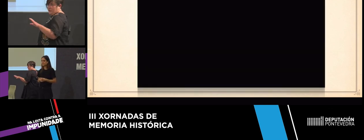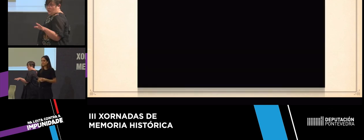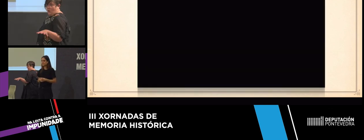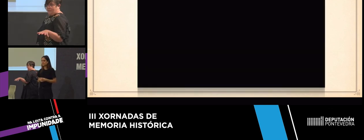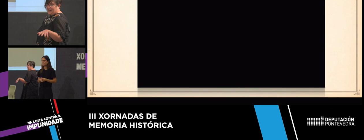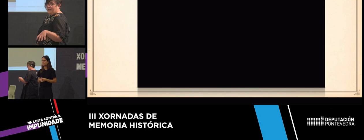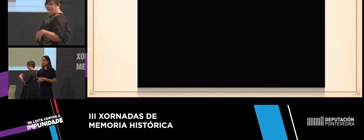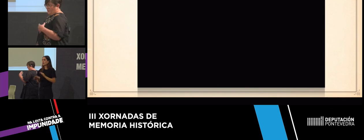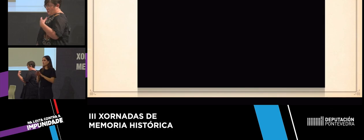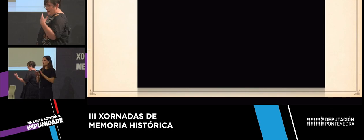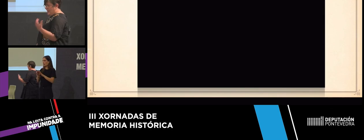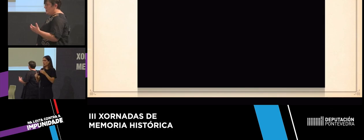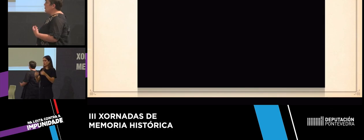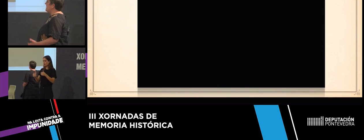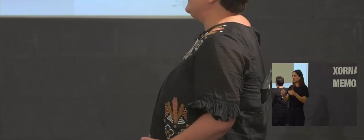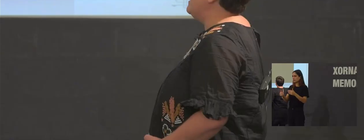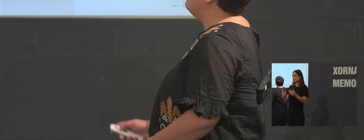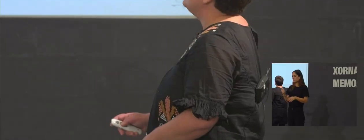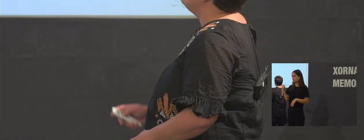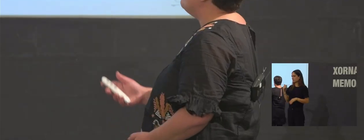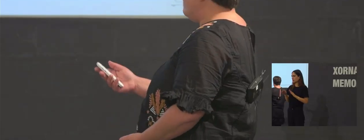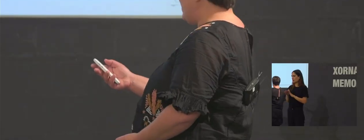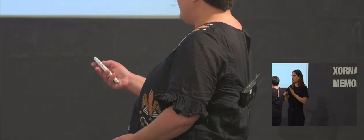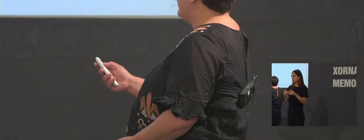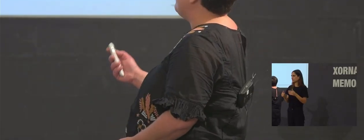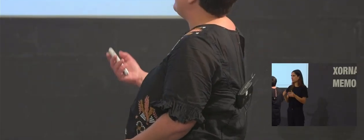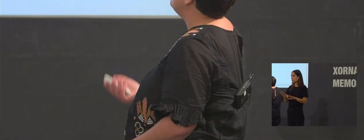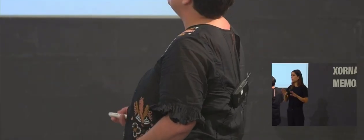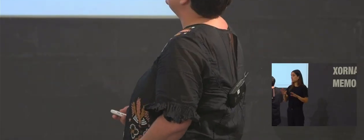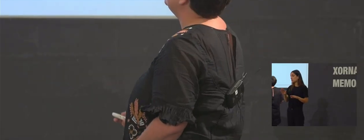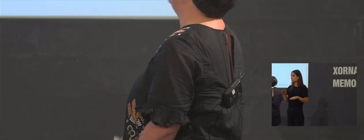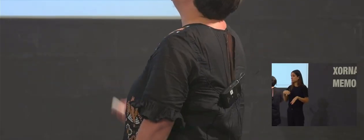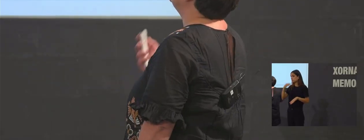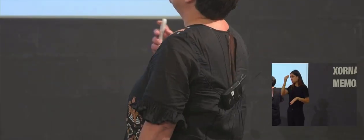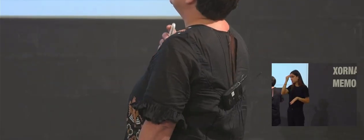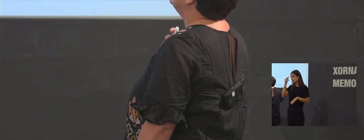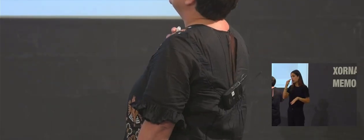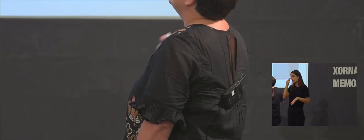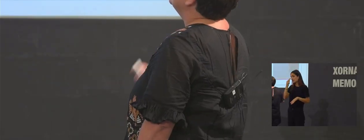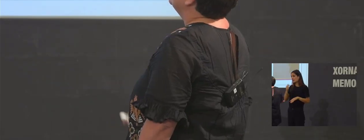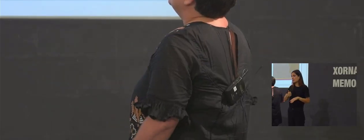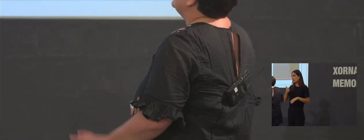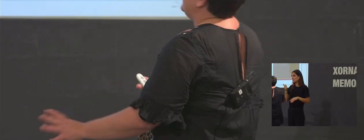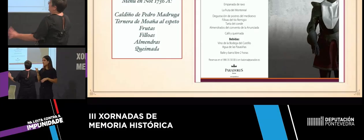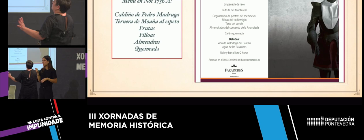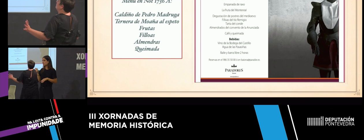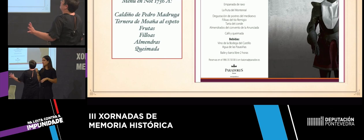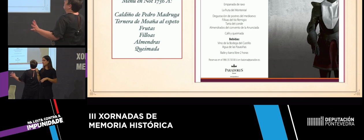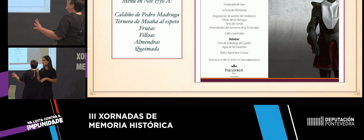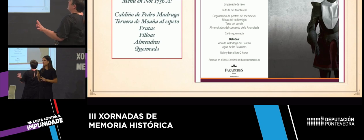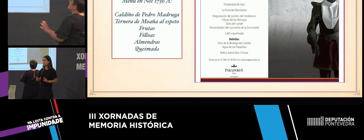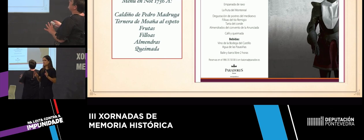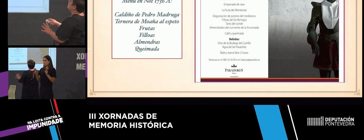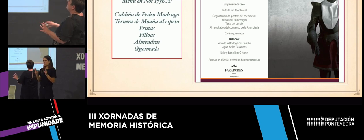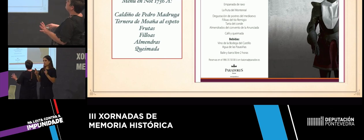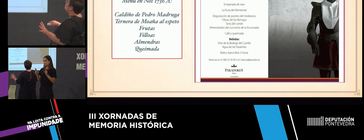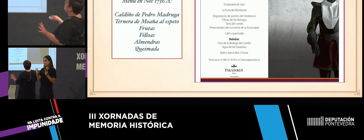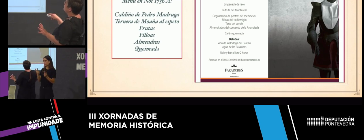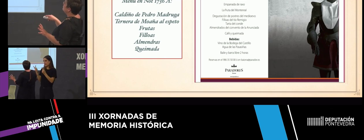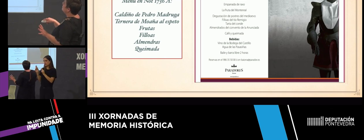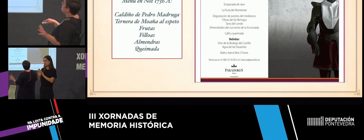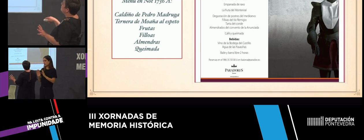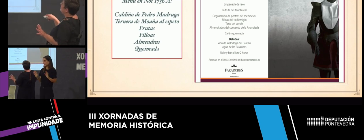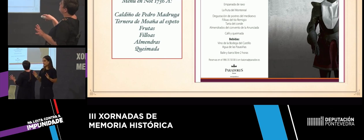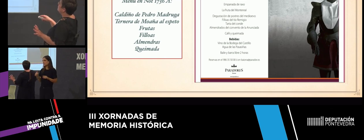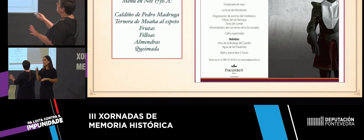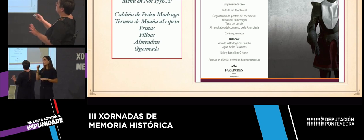E continuaba, eh? O sea, esto seguía, pero me parece, pareceu-me máis interesante esto. Este é o menú